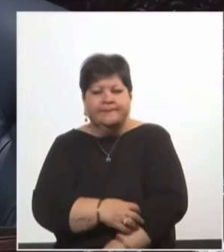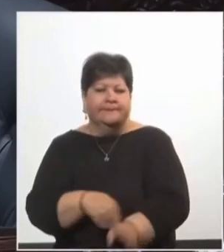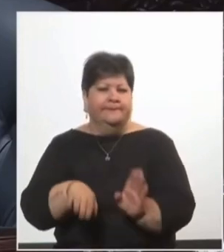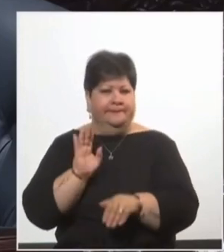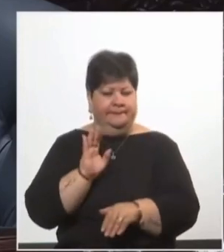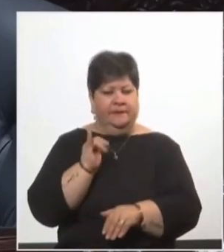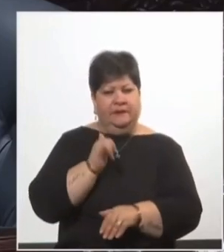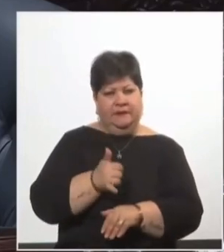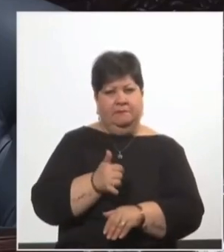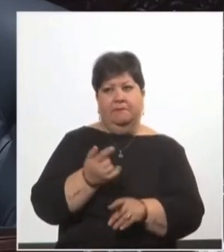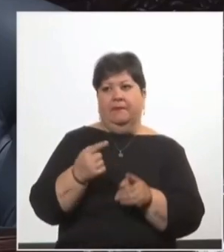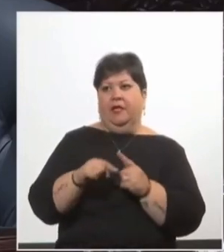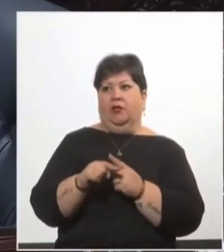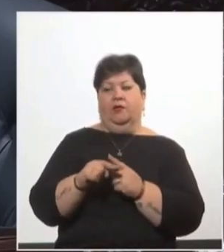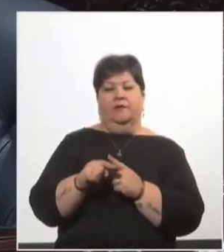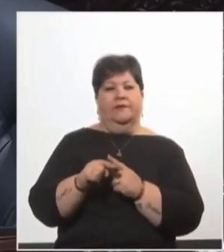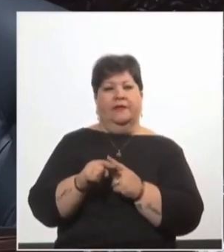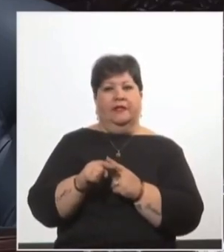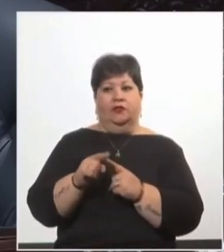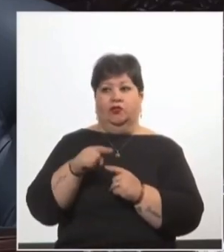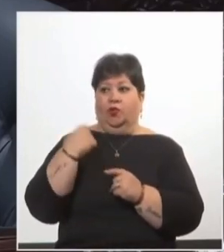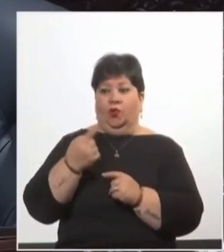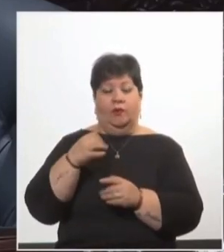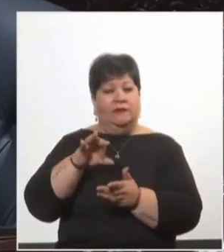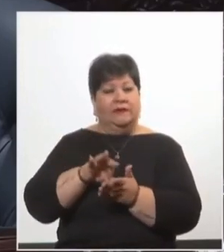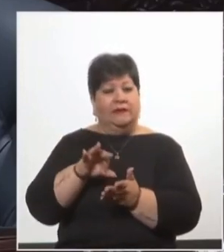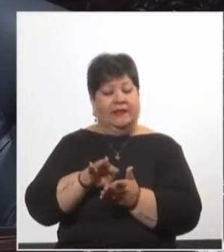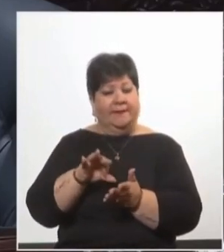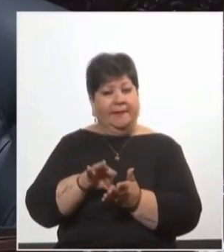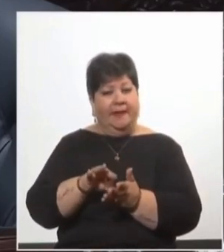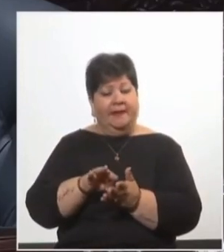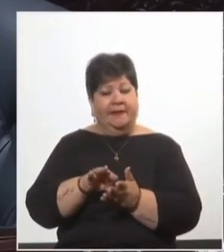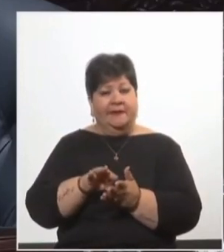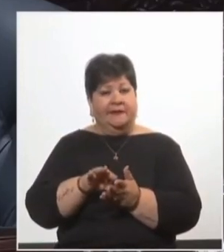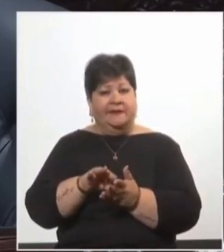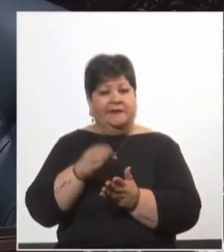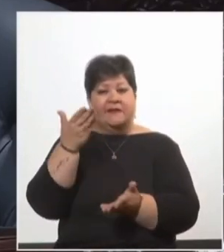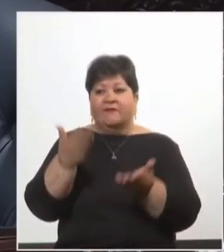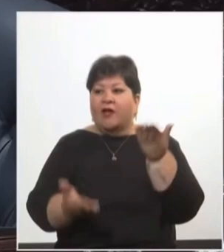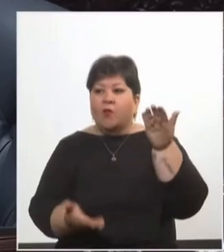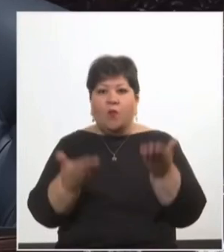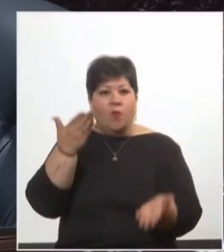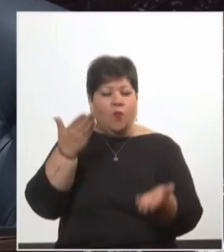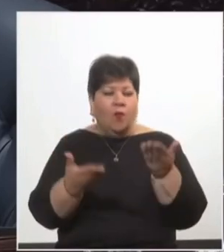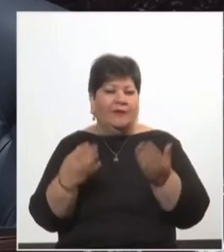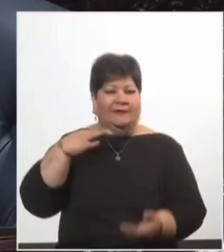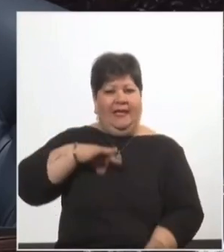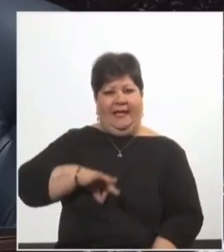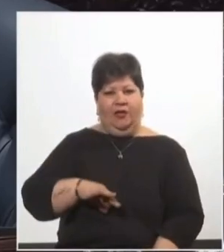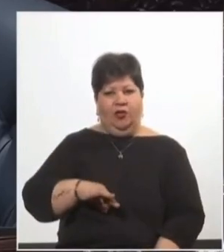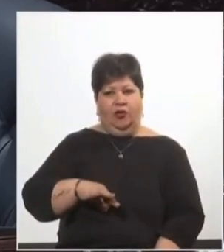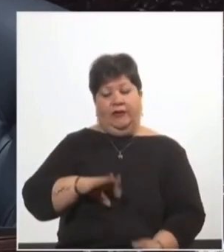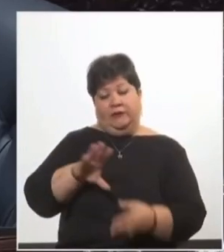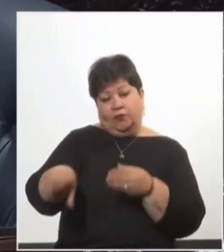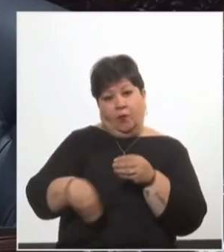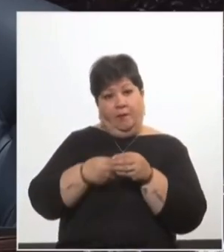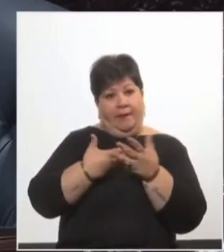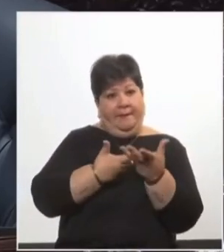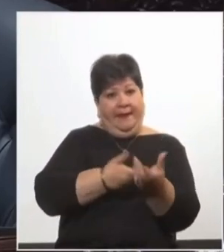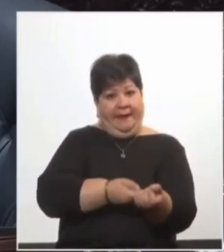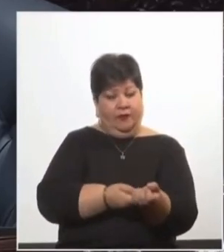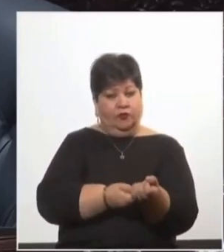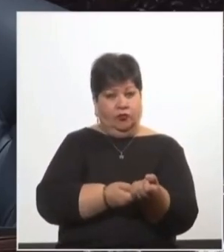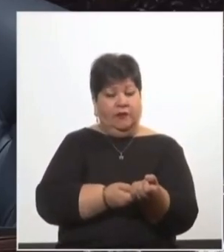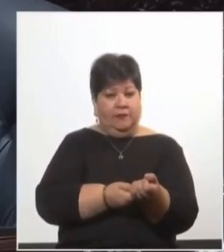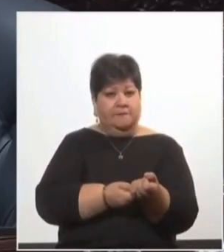negar que todo el sistema se mide en términos de salarios y que en la medida que el suplemento solidario no se